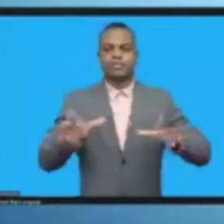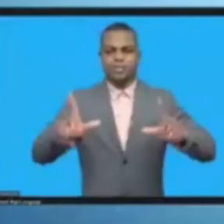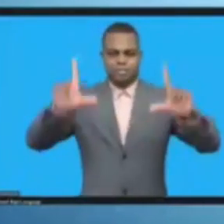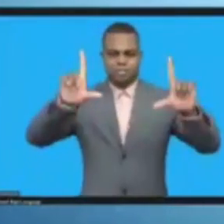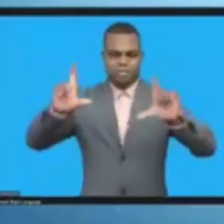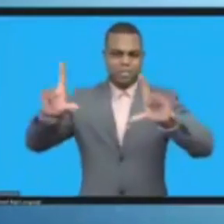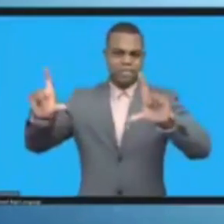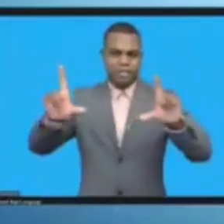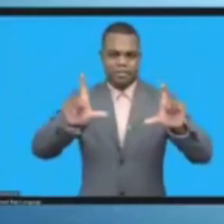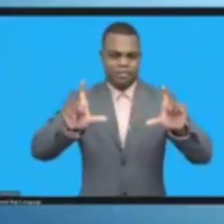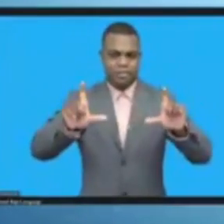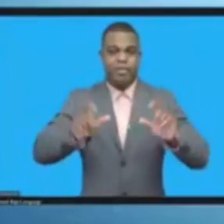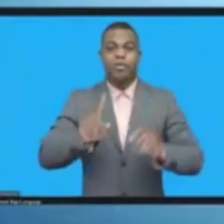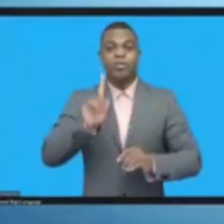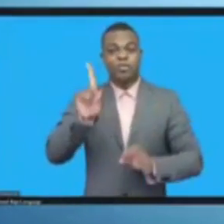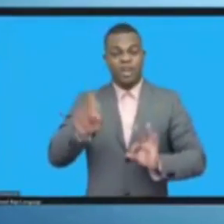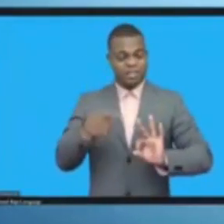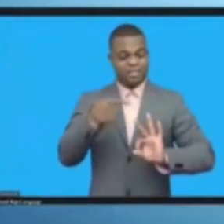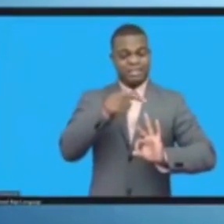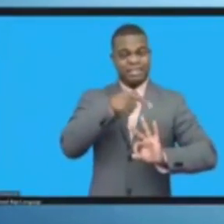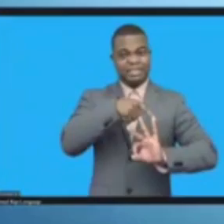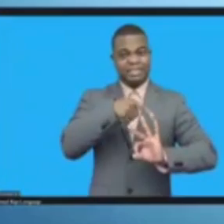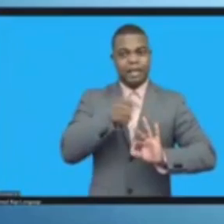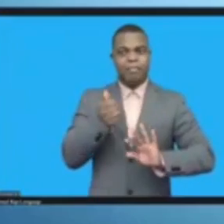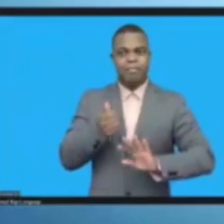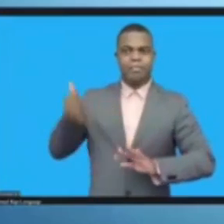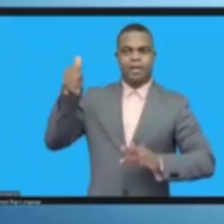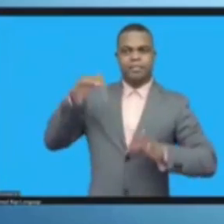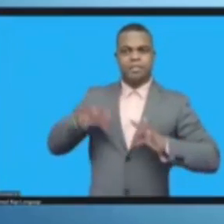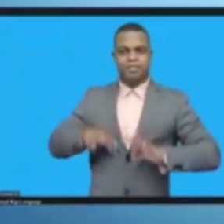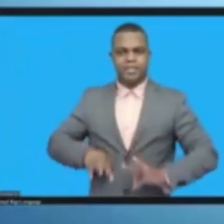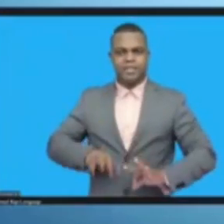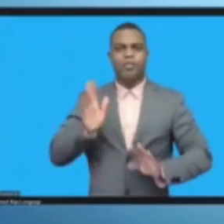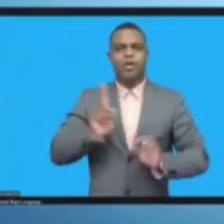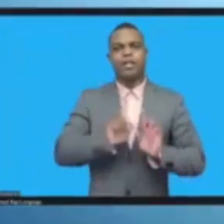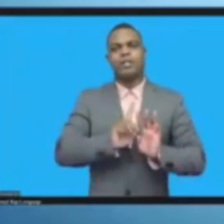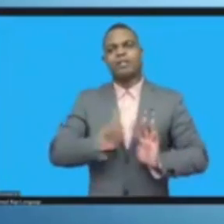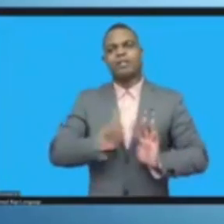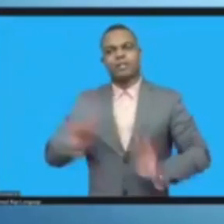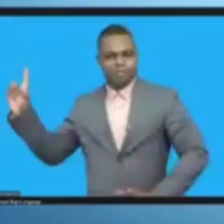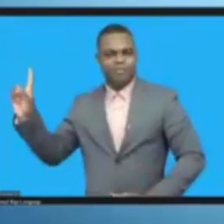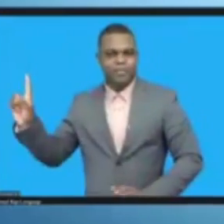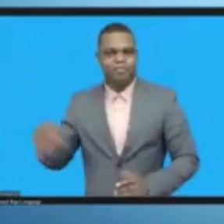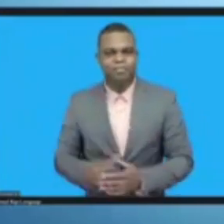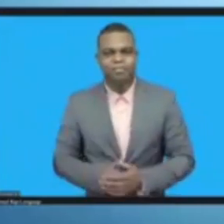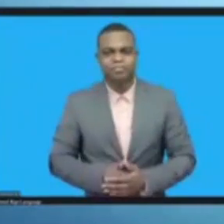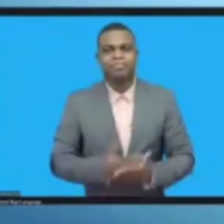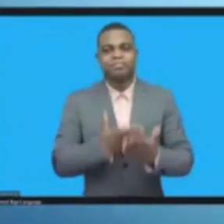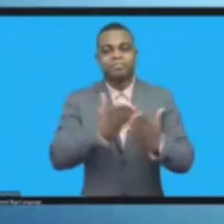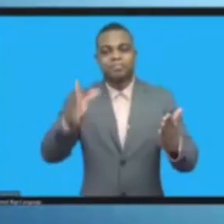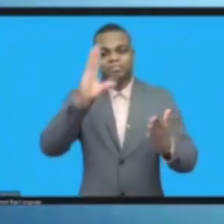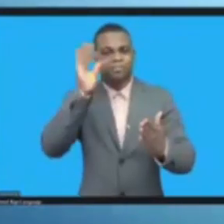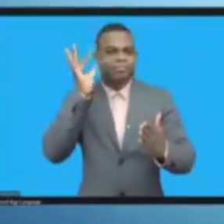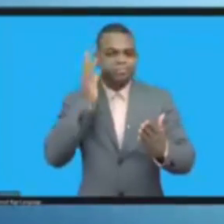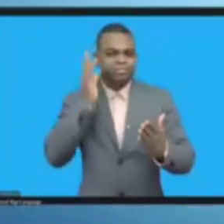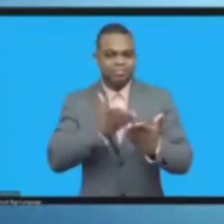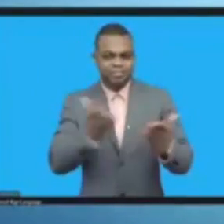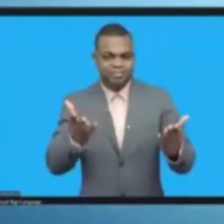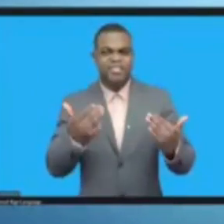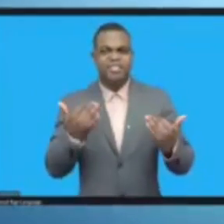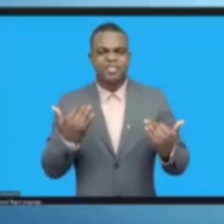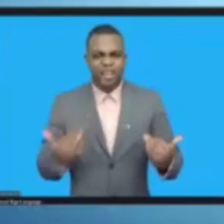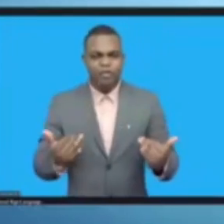y señores su excelencia el Primer Ministro como dije antes es un gran partidario de la transformación digital